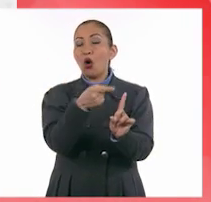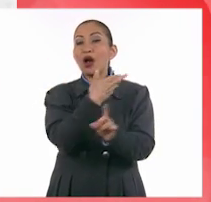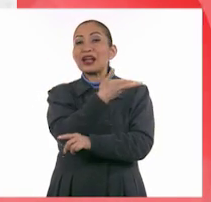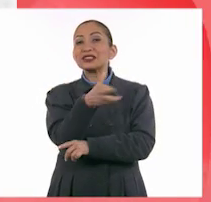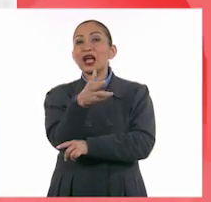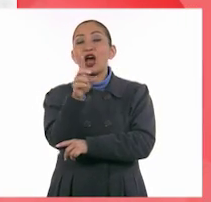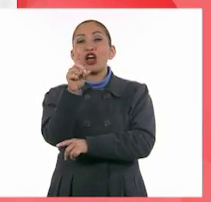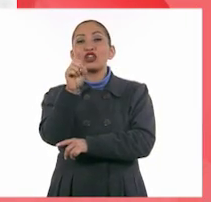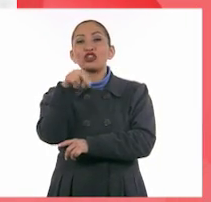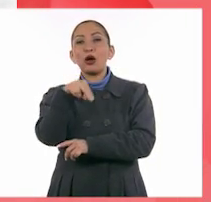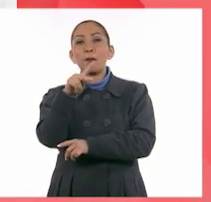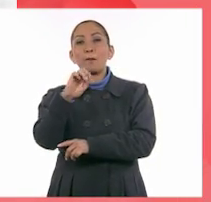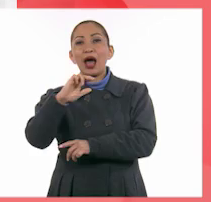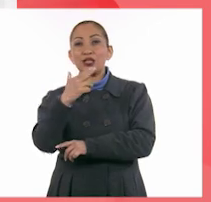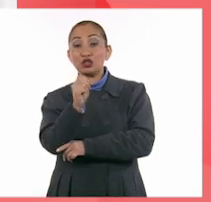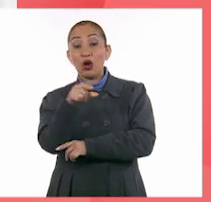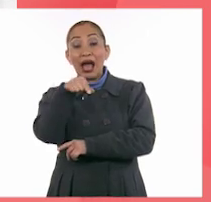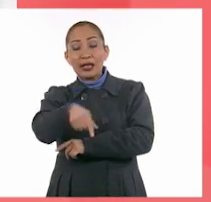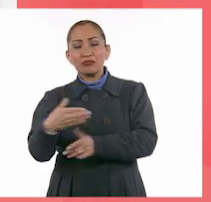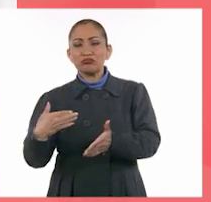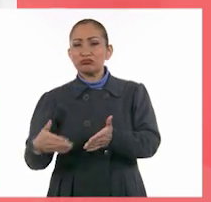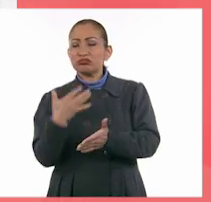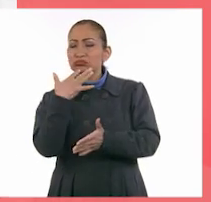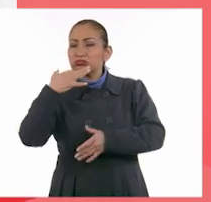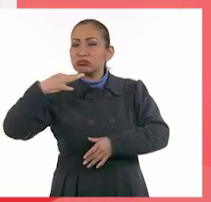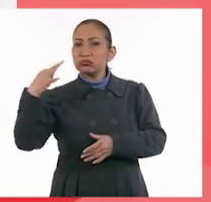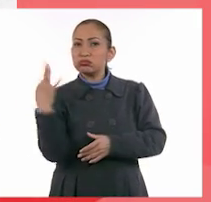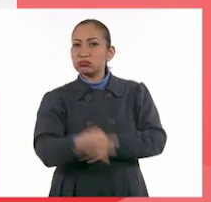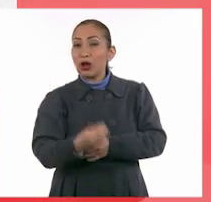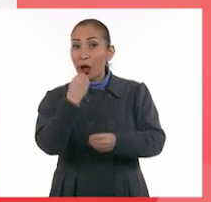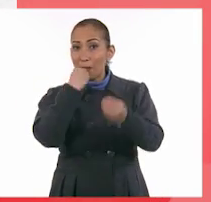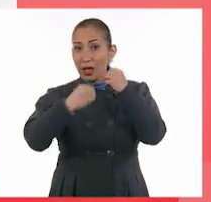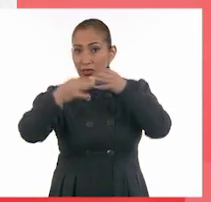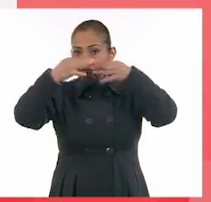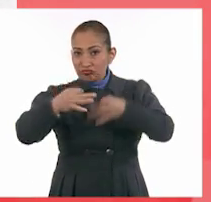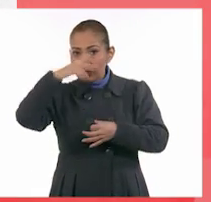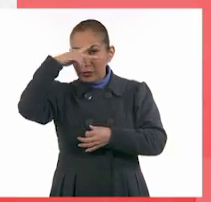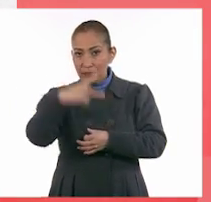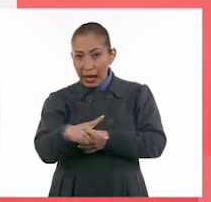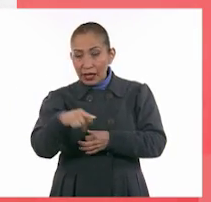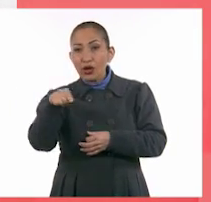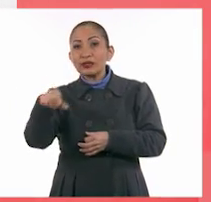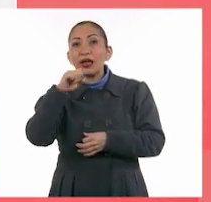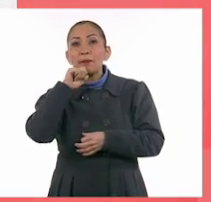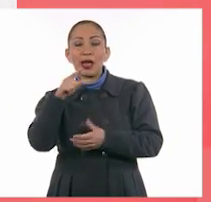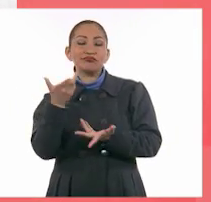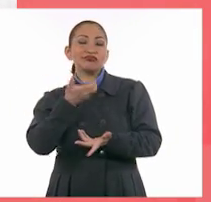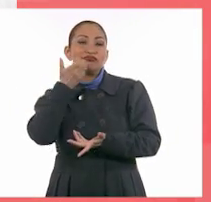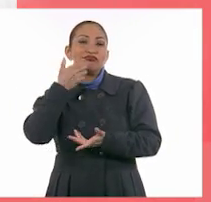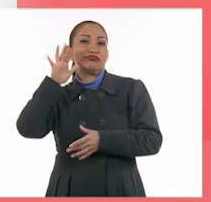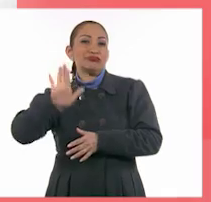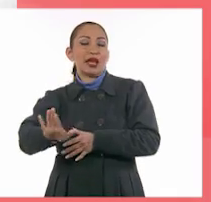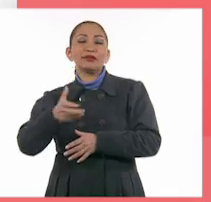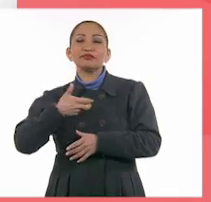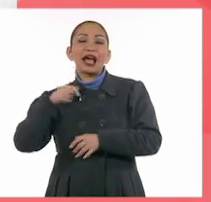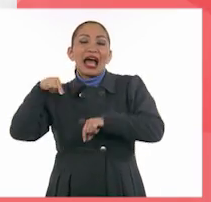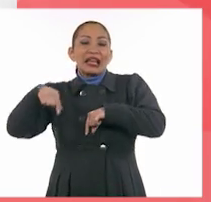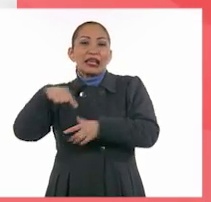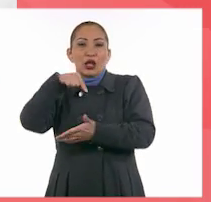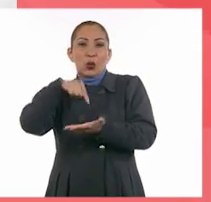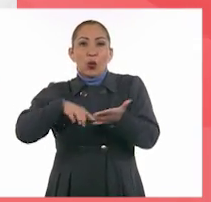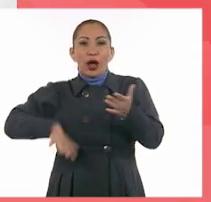el restaurante Don Pancho, donde se cocinaban exquisitos platillos mexicanos y los clásicos y